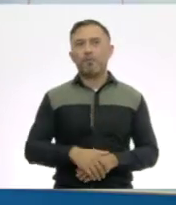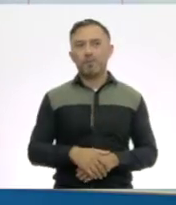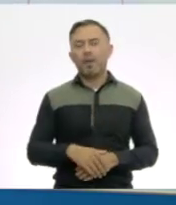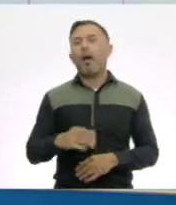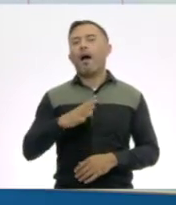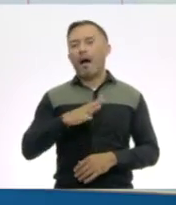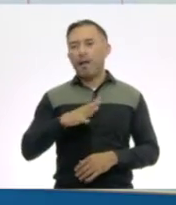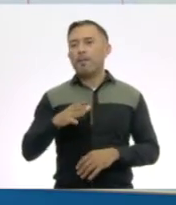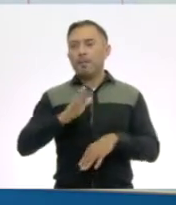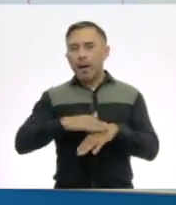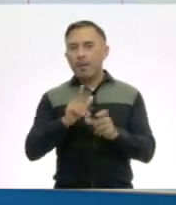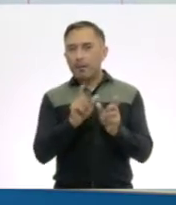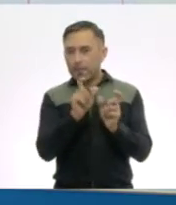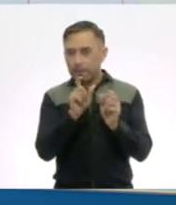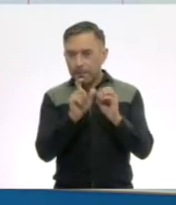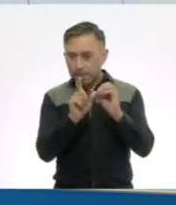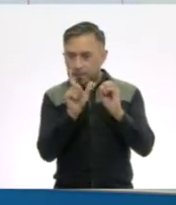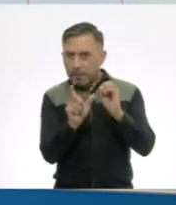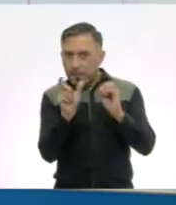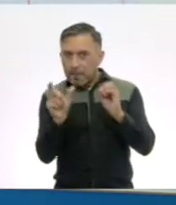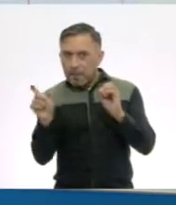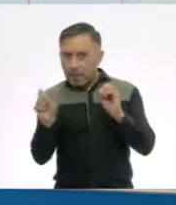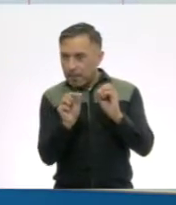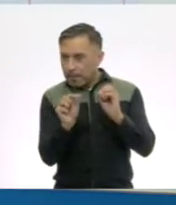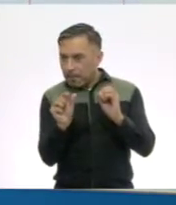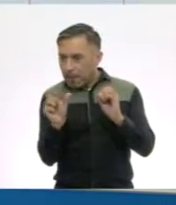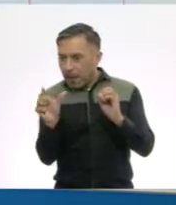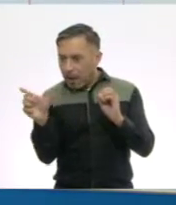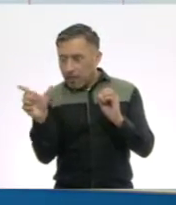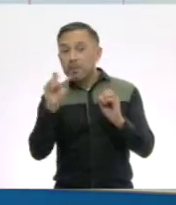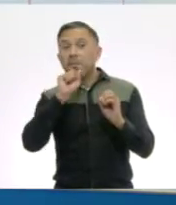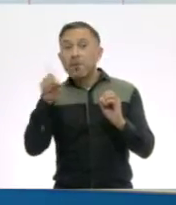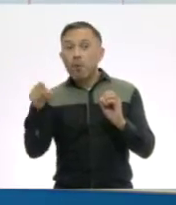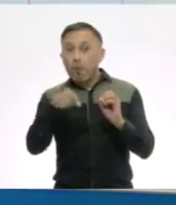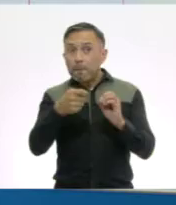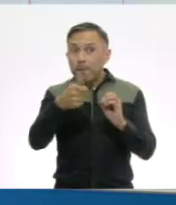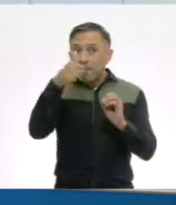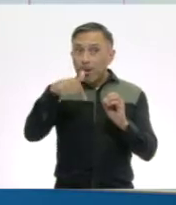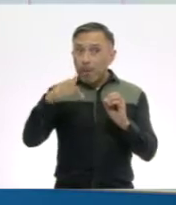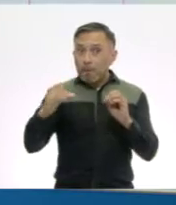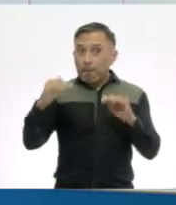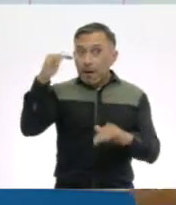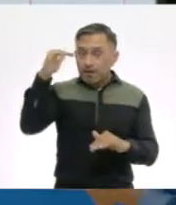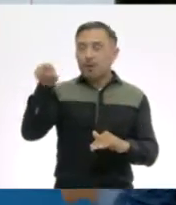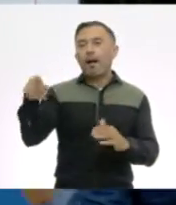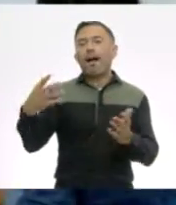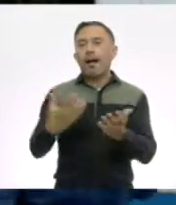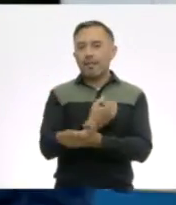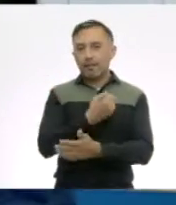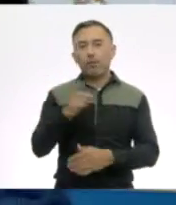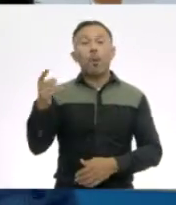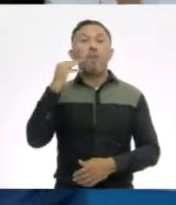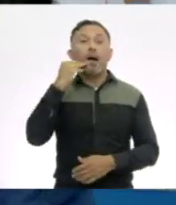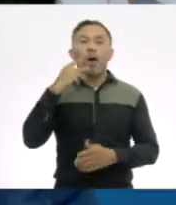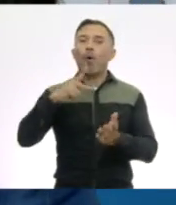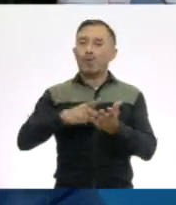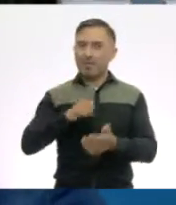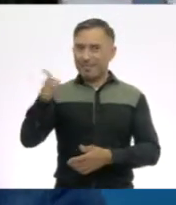partes decimales, en tu caso, y ganaste. Así entonces, es. María, te dejo que vuelvas a poner tu nombre.